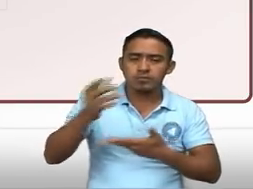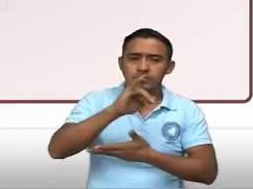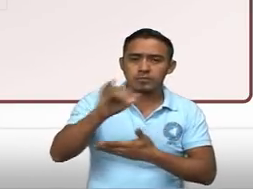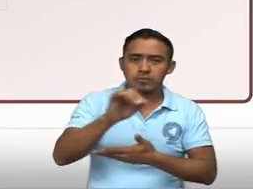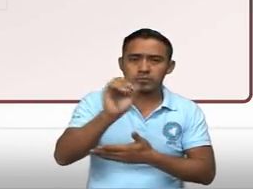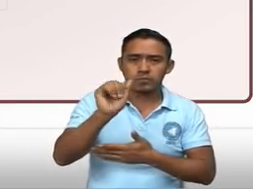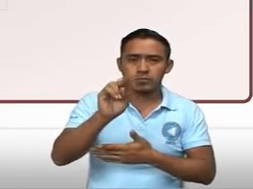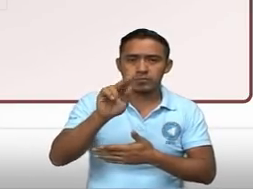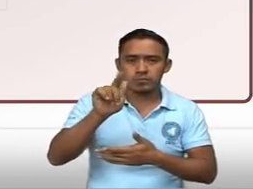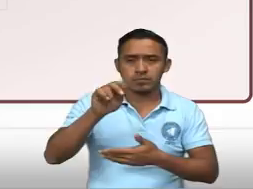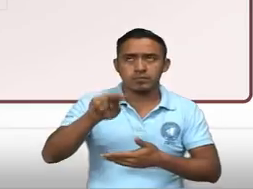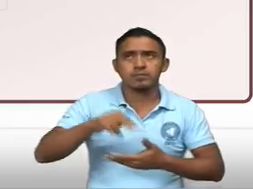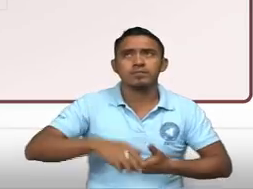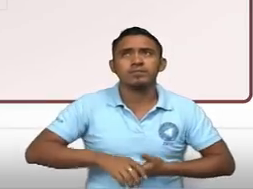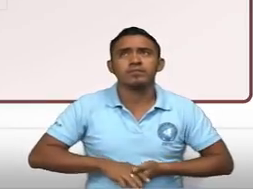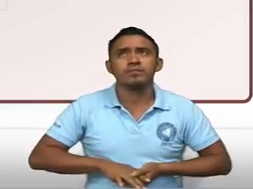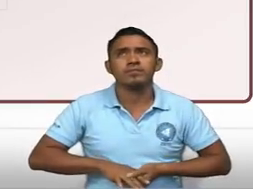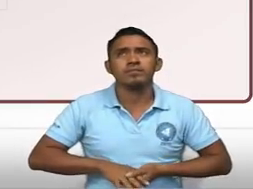Jonathan.